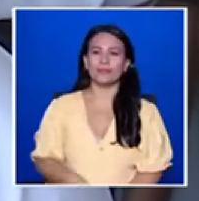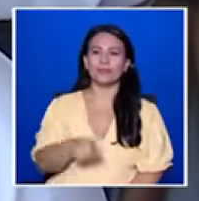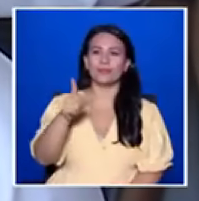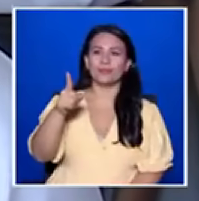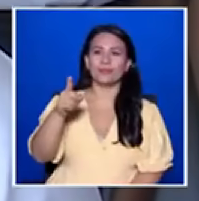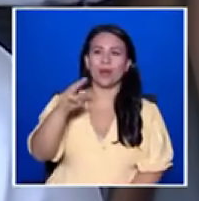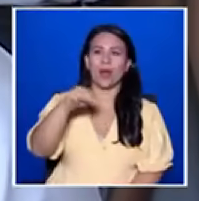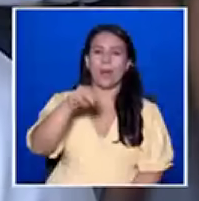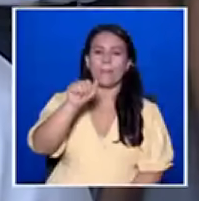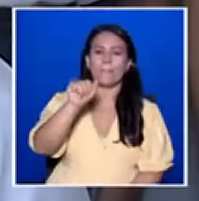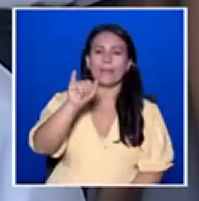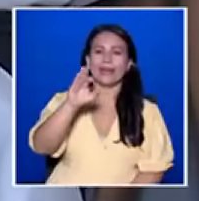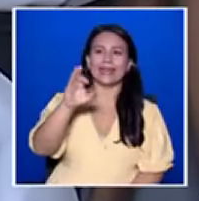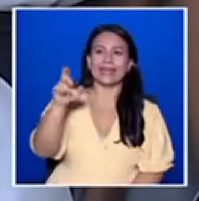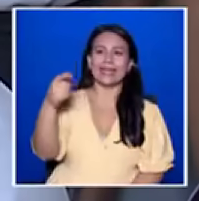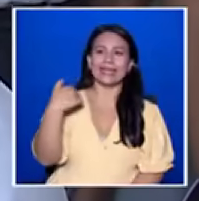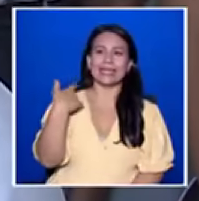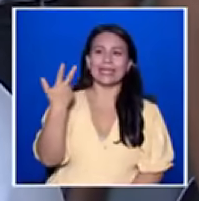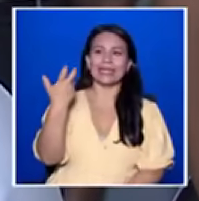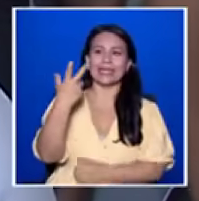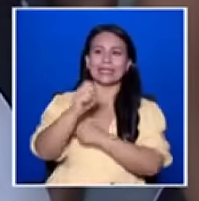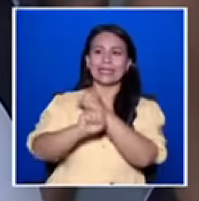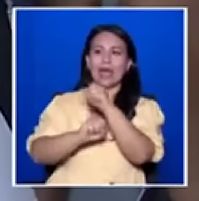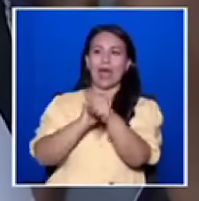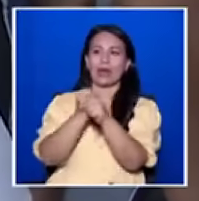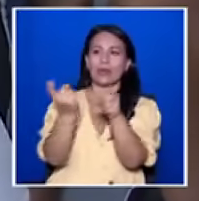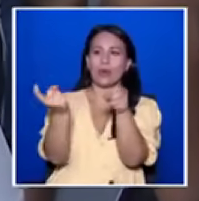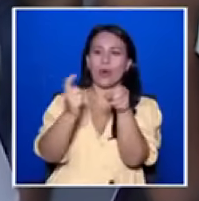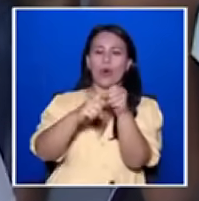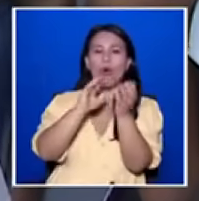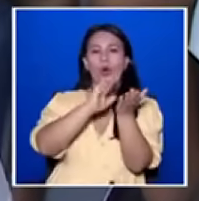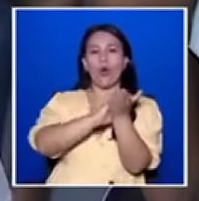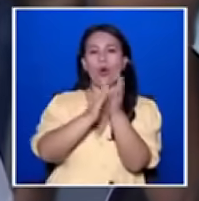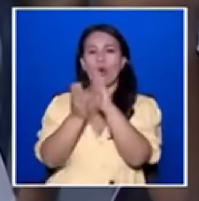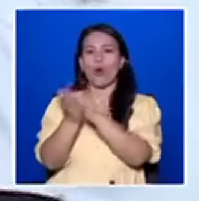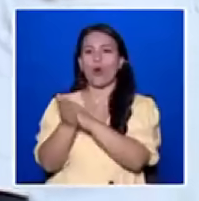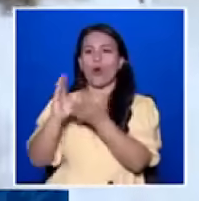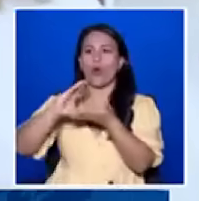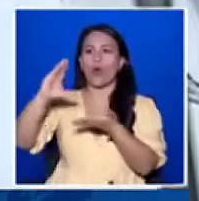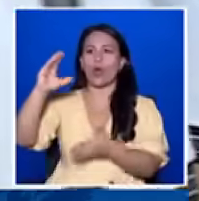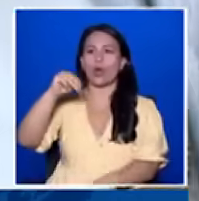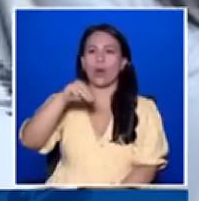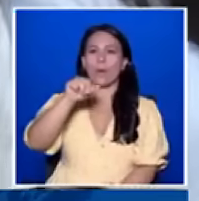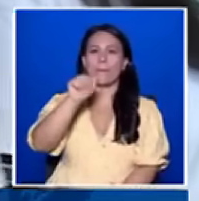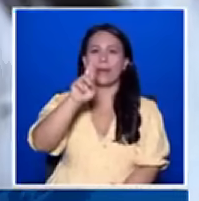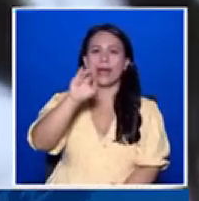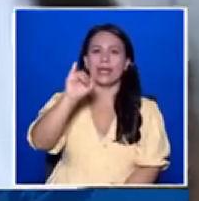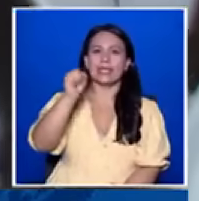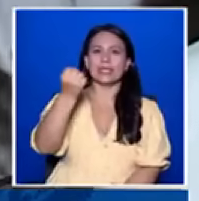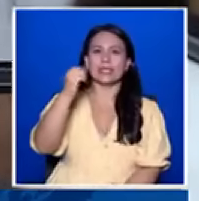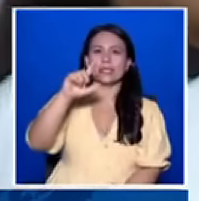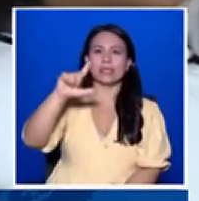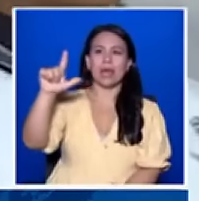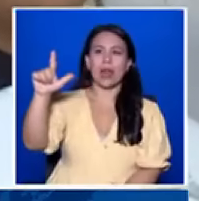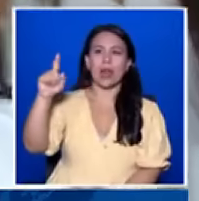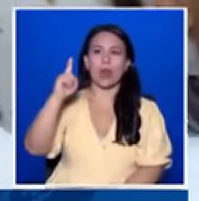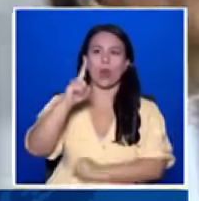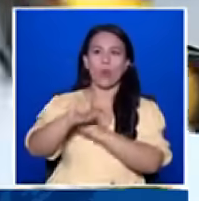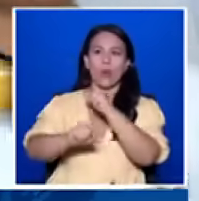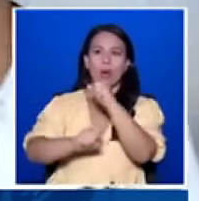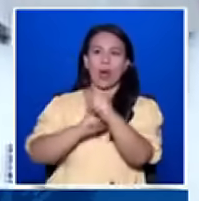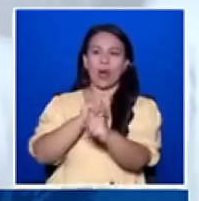Maite Obando tiene 13 años y forma parte del coro de la Unidad Educativa Mariscal Sucre desde hace un